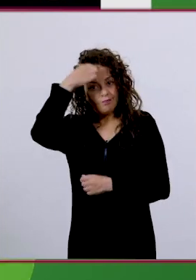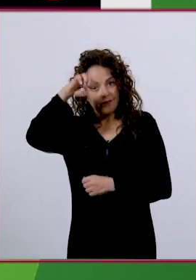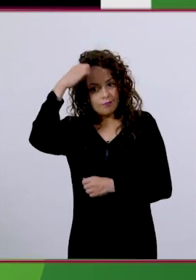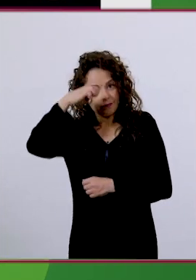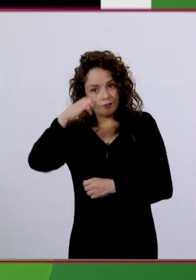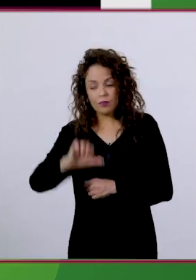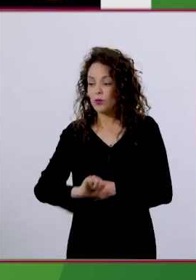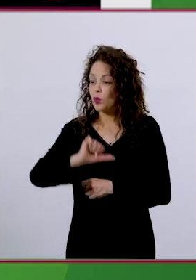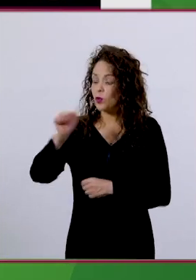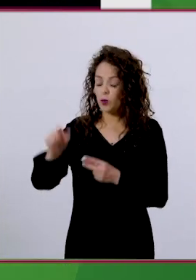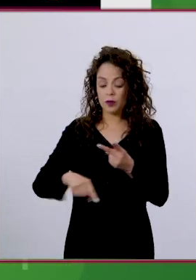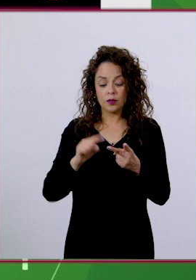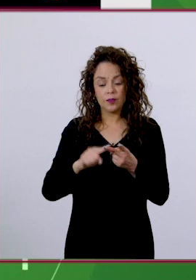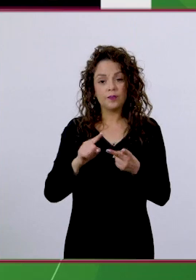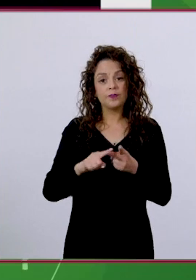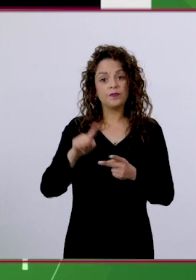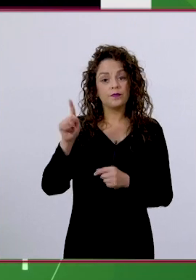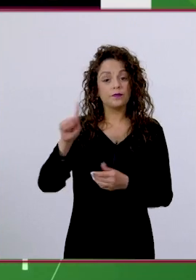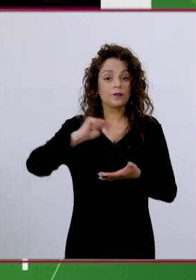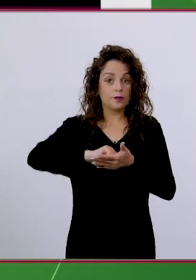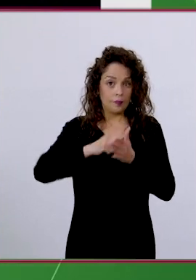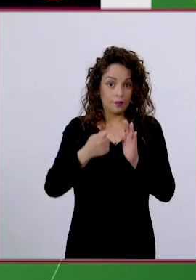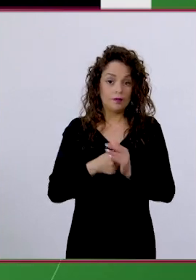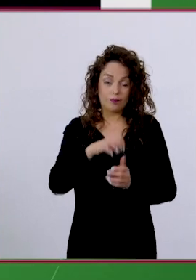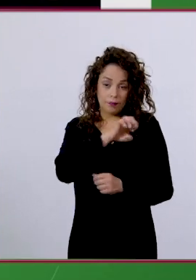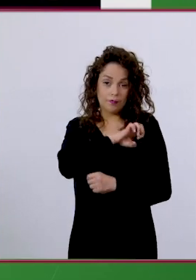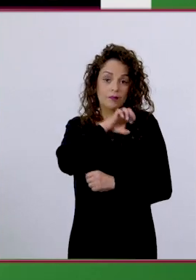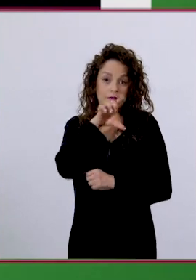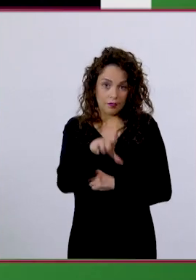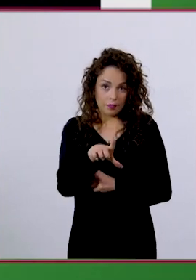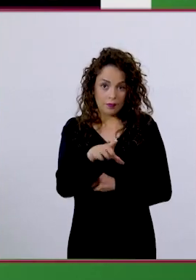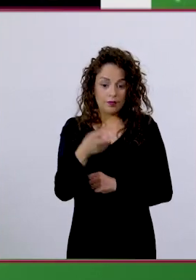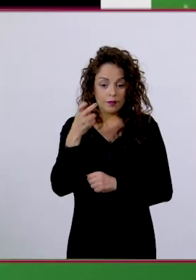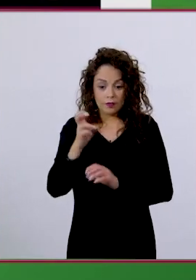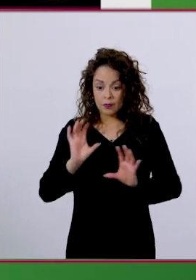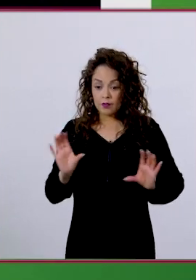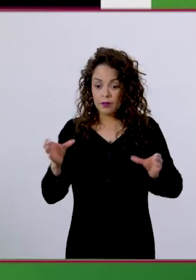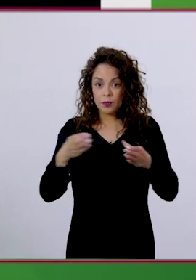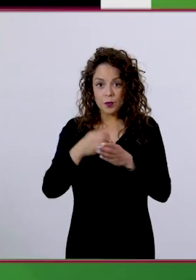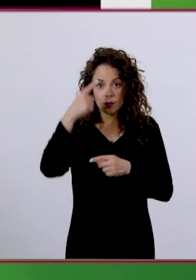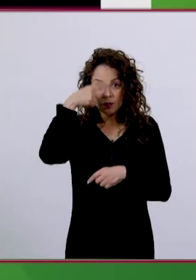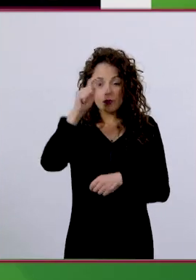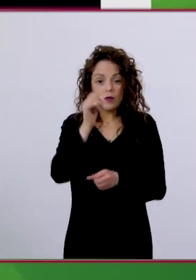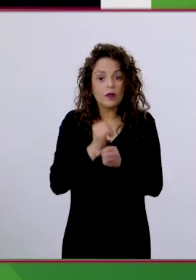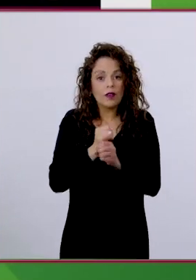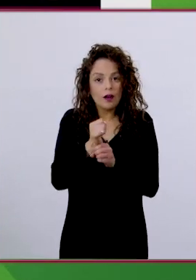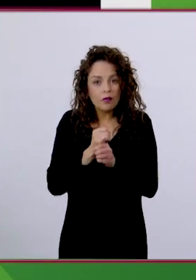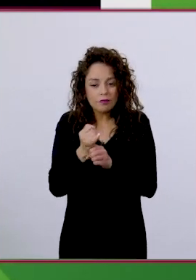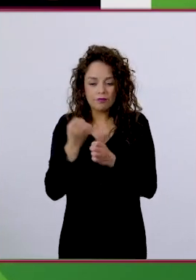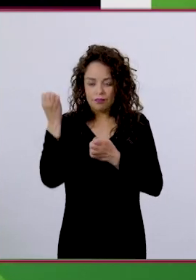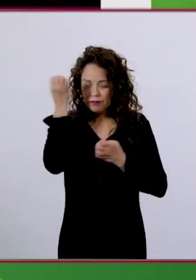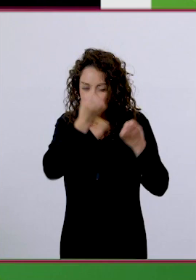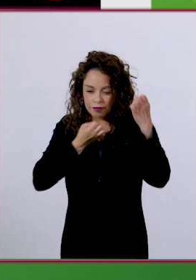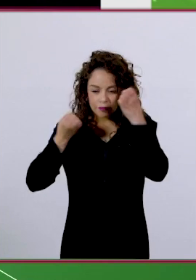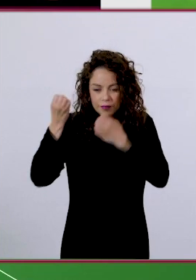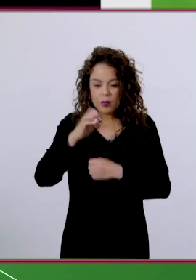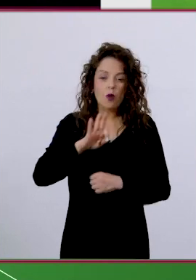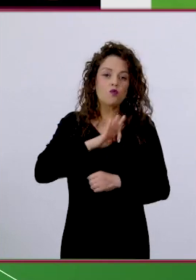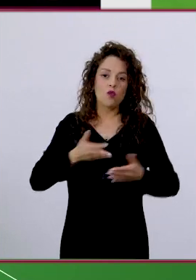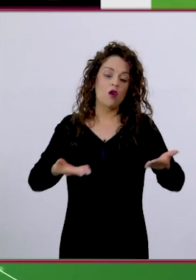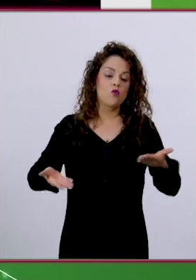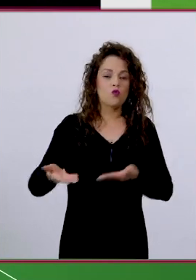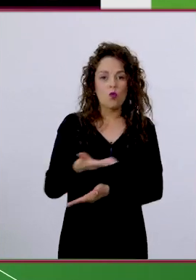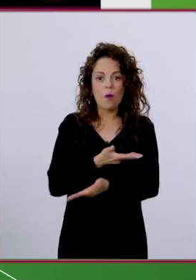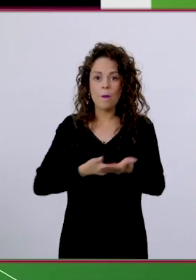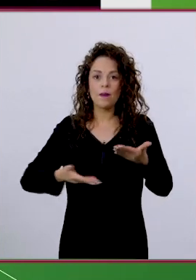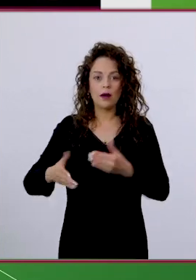de los técnicos, de los especialistas. Durante estas células de experimentación se puede convivir y compartir